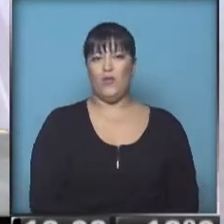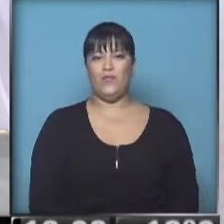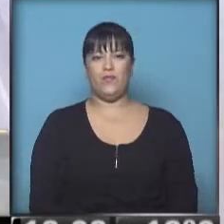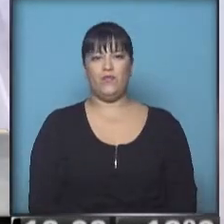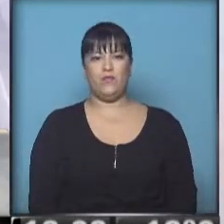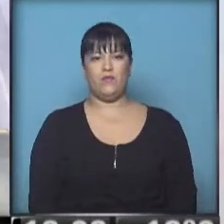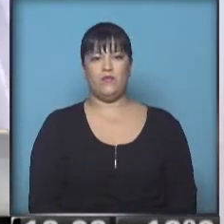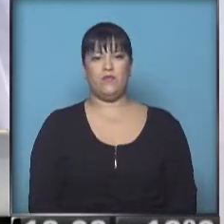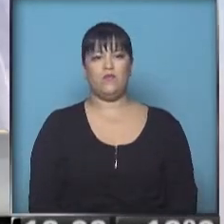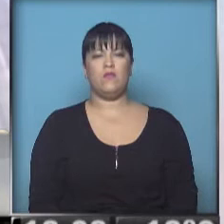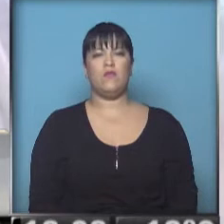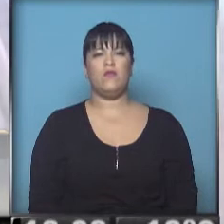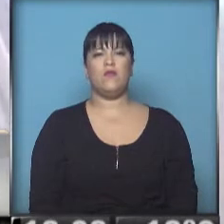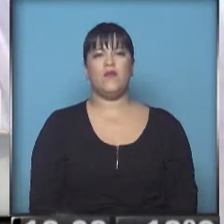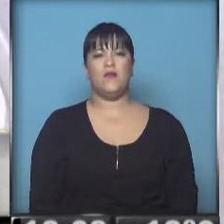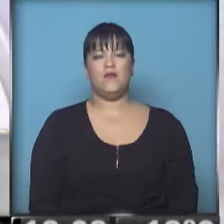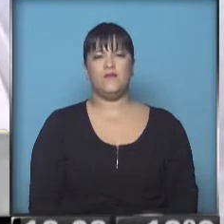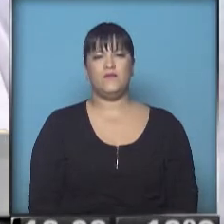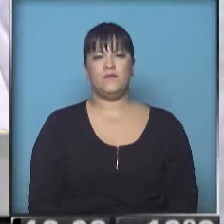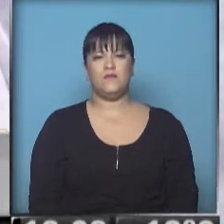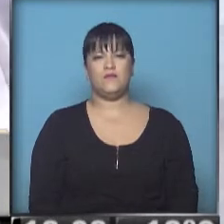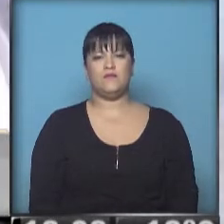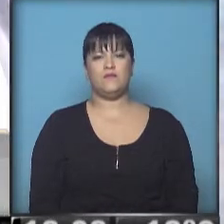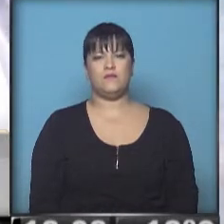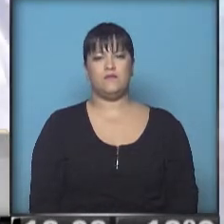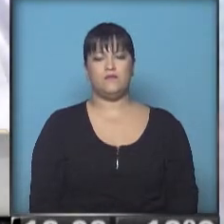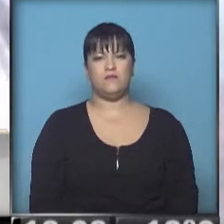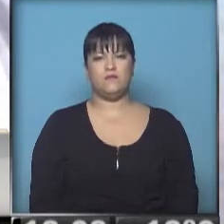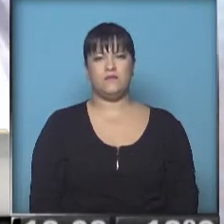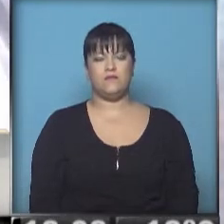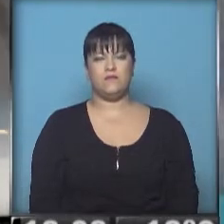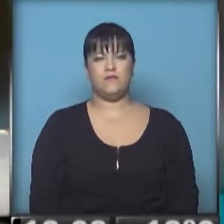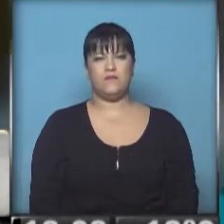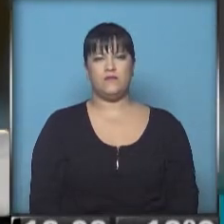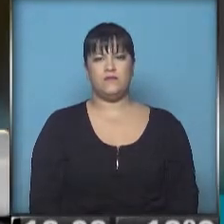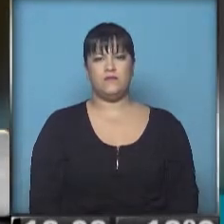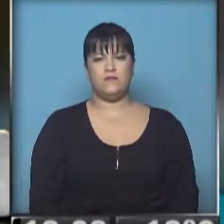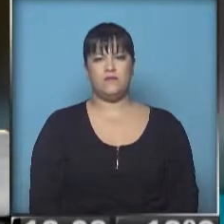A discutir sin el debido proceso y sin el debido debate.